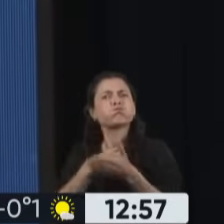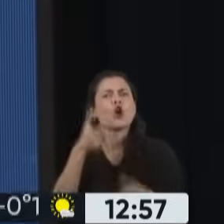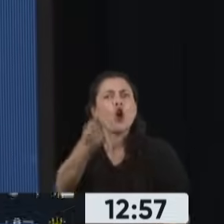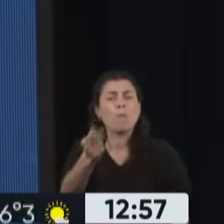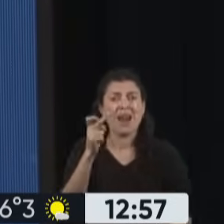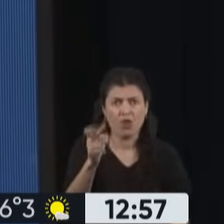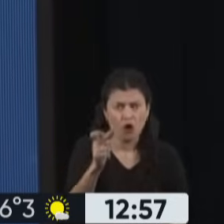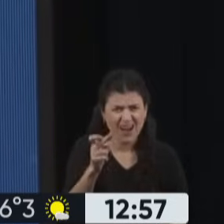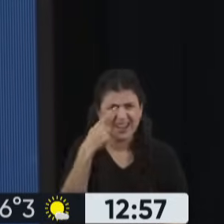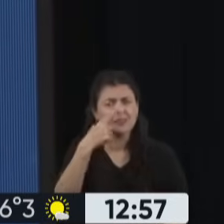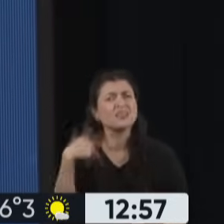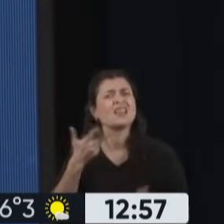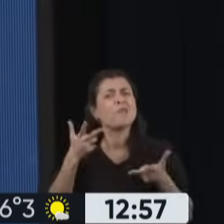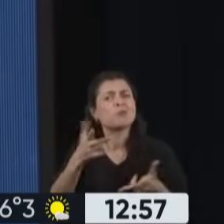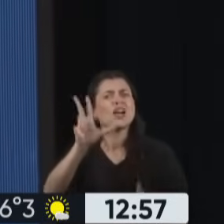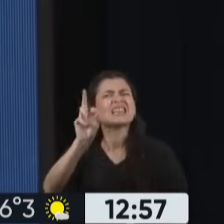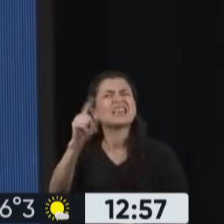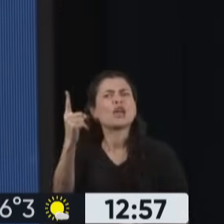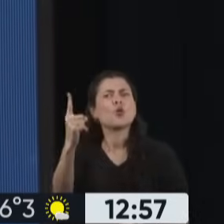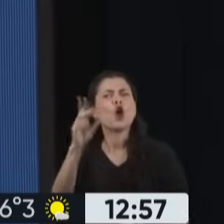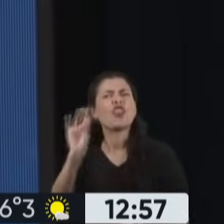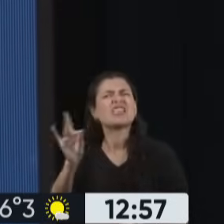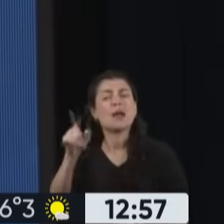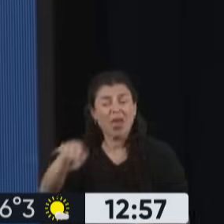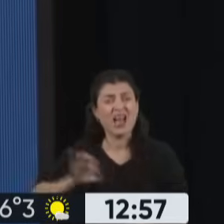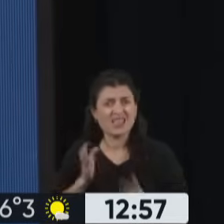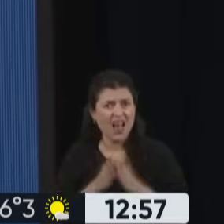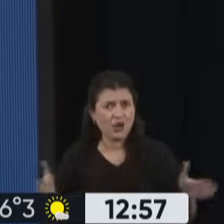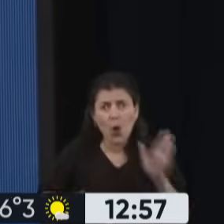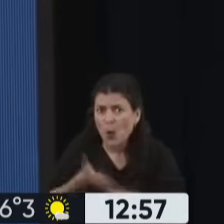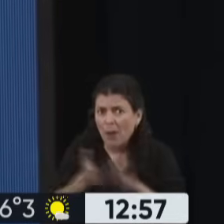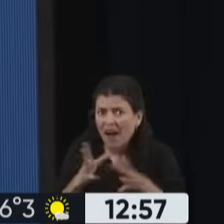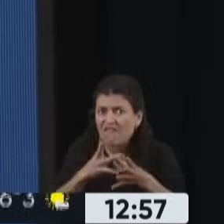de diciembre del 25.